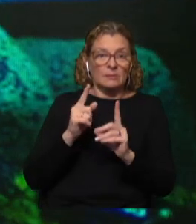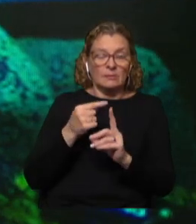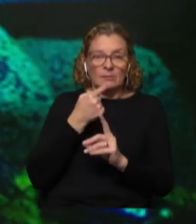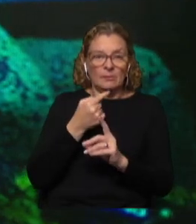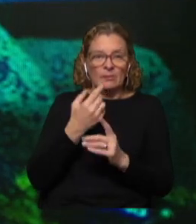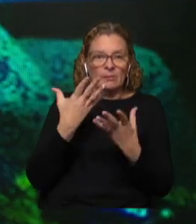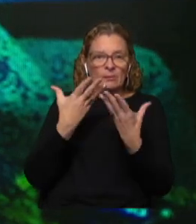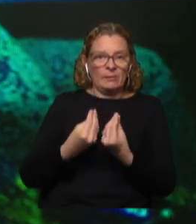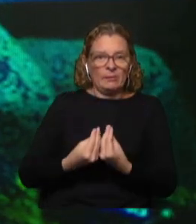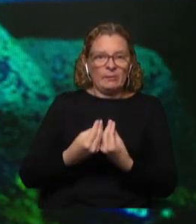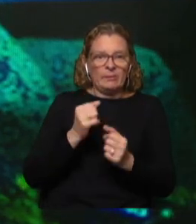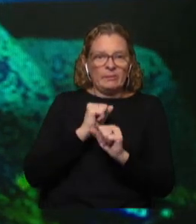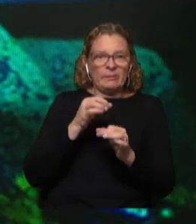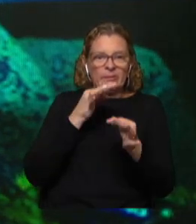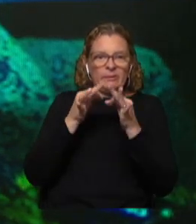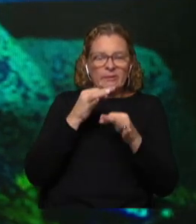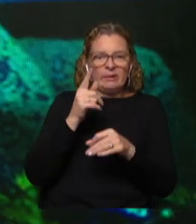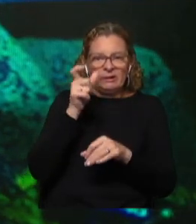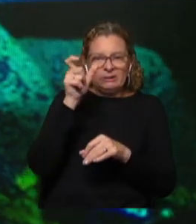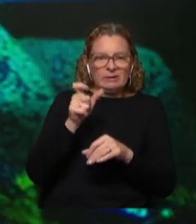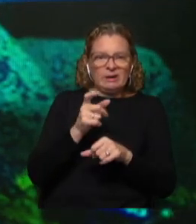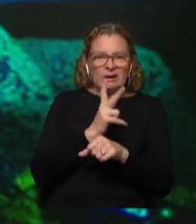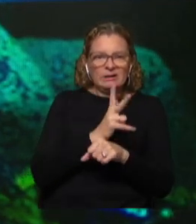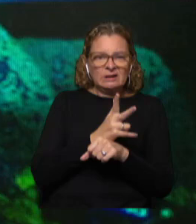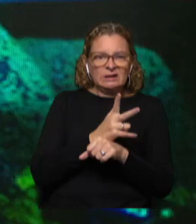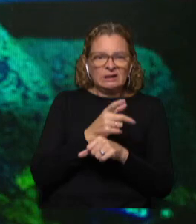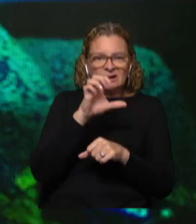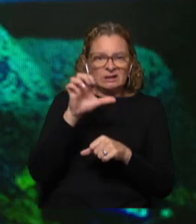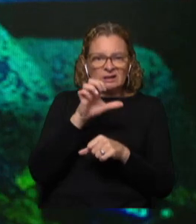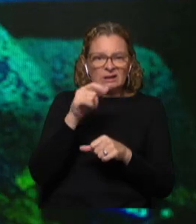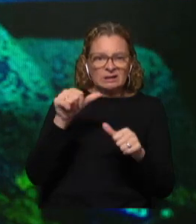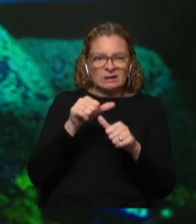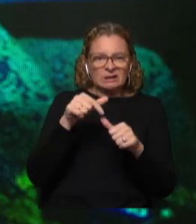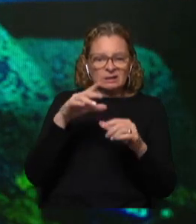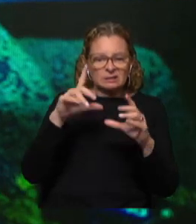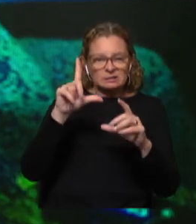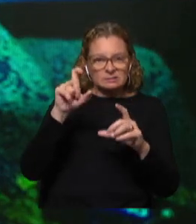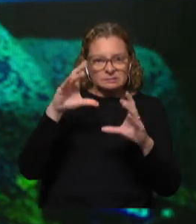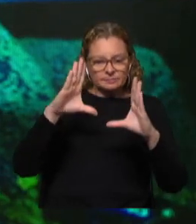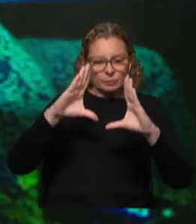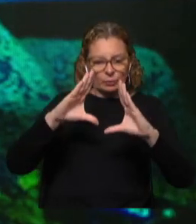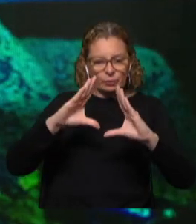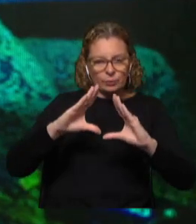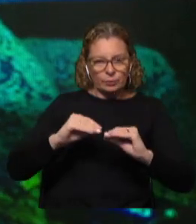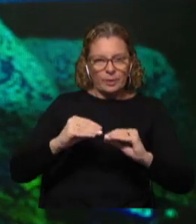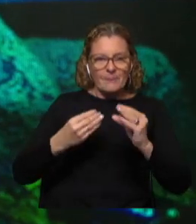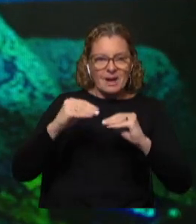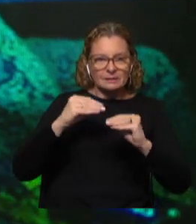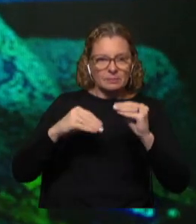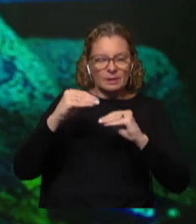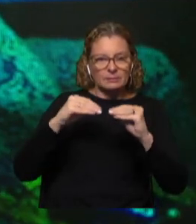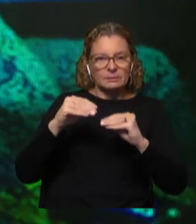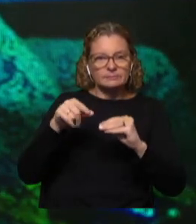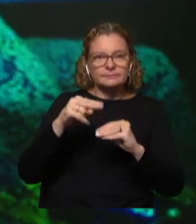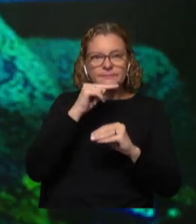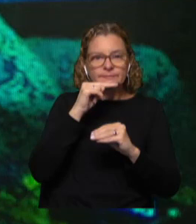de la sequía, bueno, había un factor humano, en este caso empresarial, que hacía que ese caudal bajara cada vez más. Nosotros estuvimos